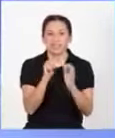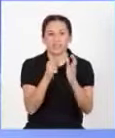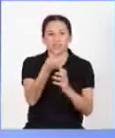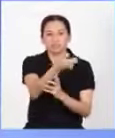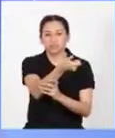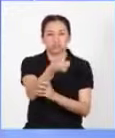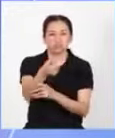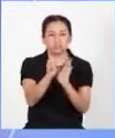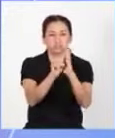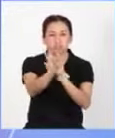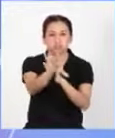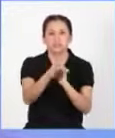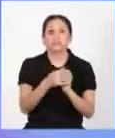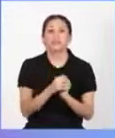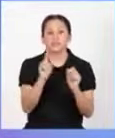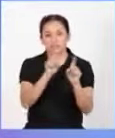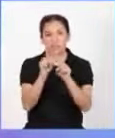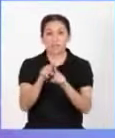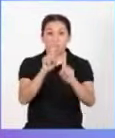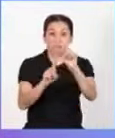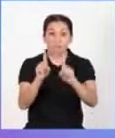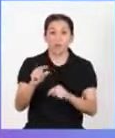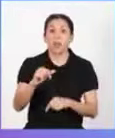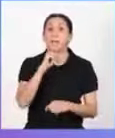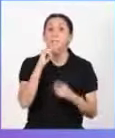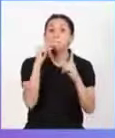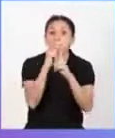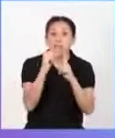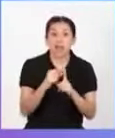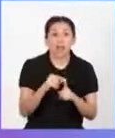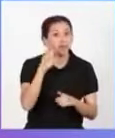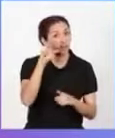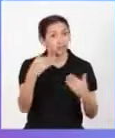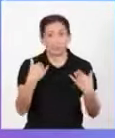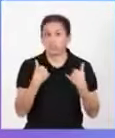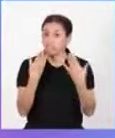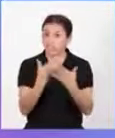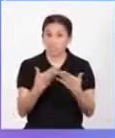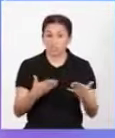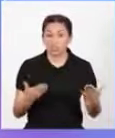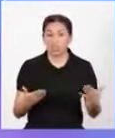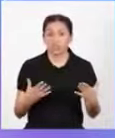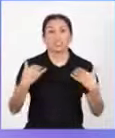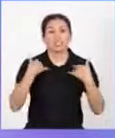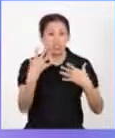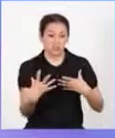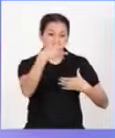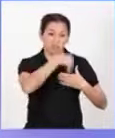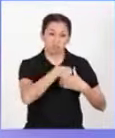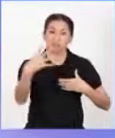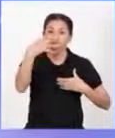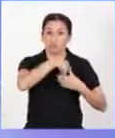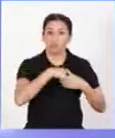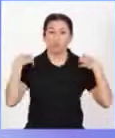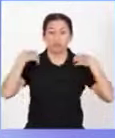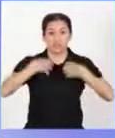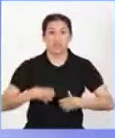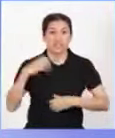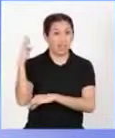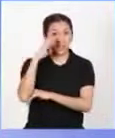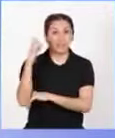una linterna. Y las palabras que no pertenecen a cosas que deben ir en la mochila de